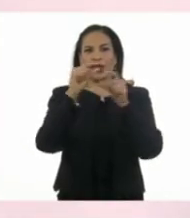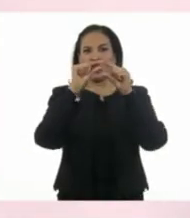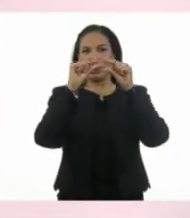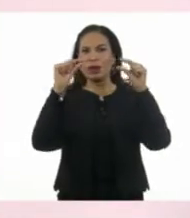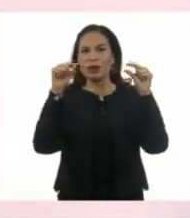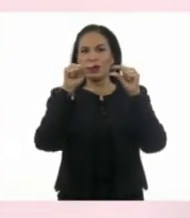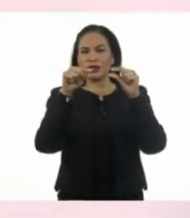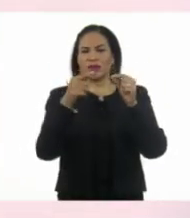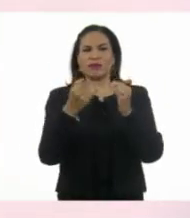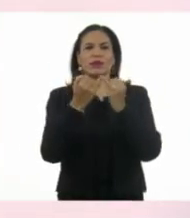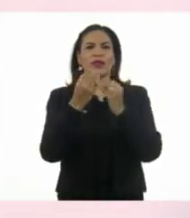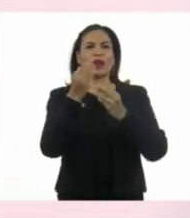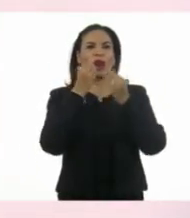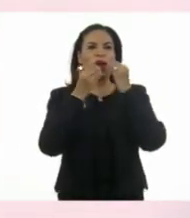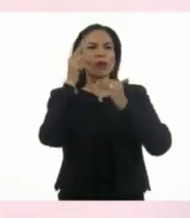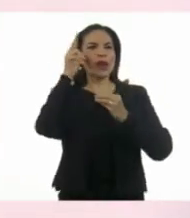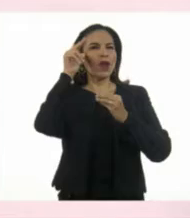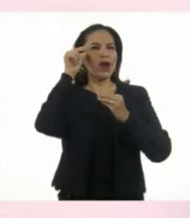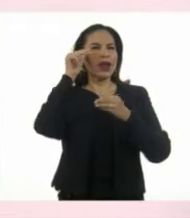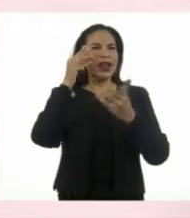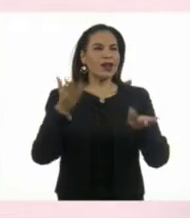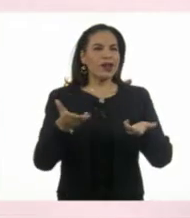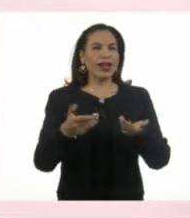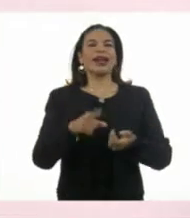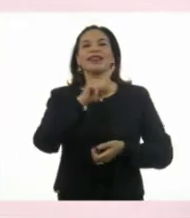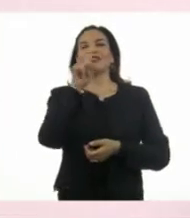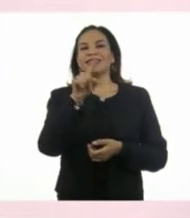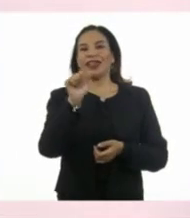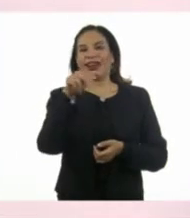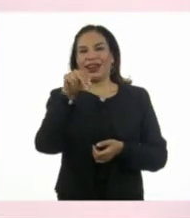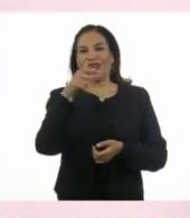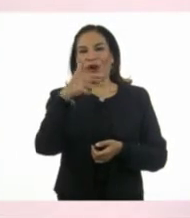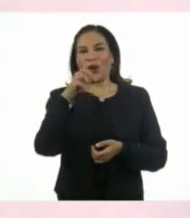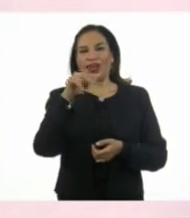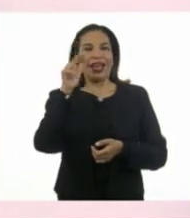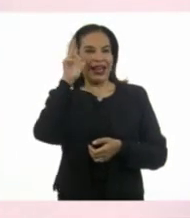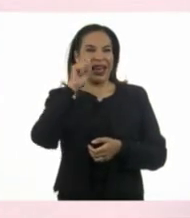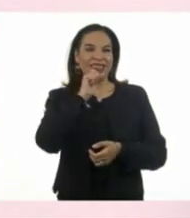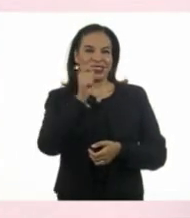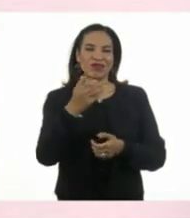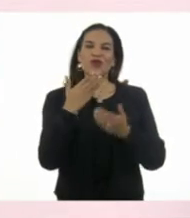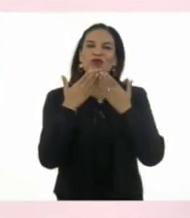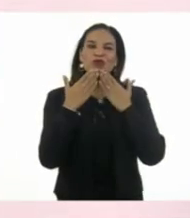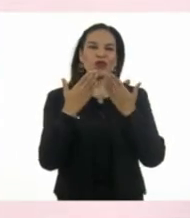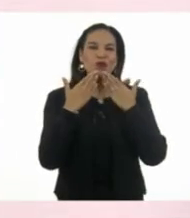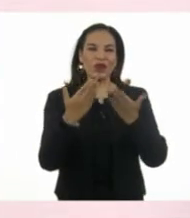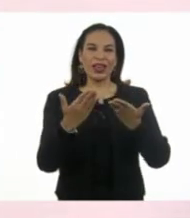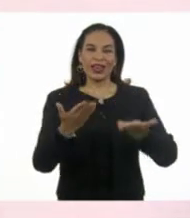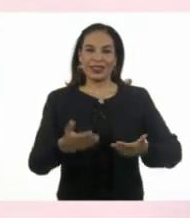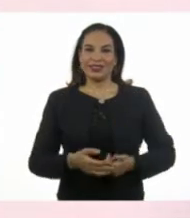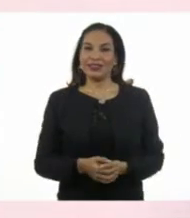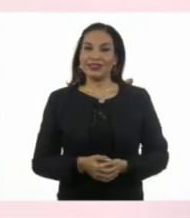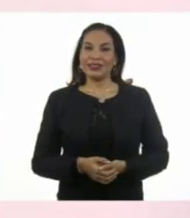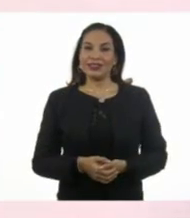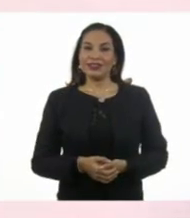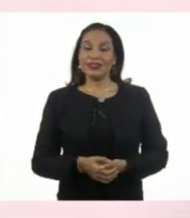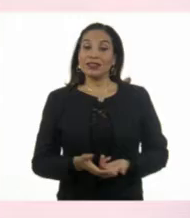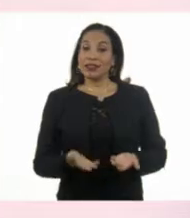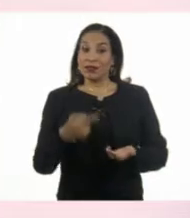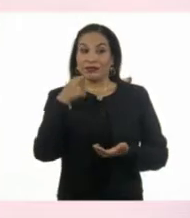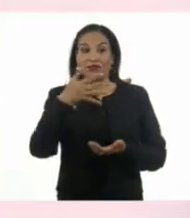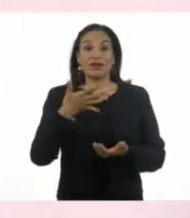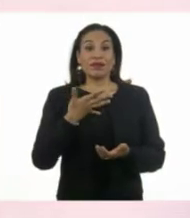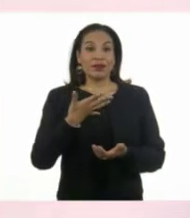lista y es lo que comen los conejos. Zanahoria. Muy bien. Y aquí